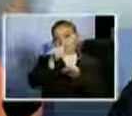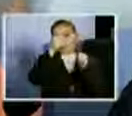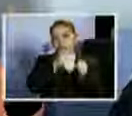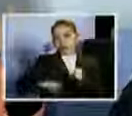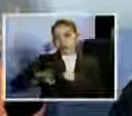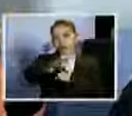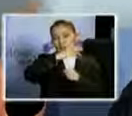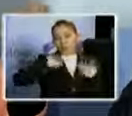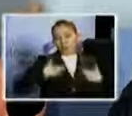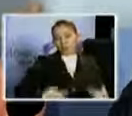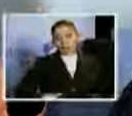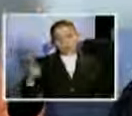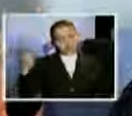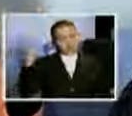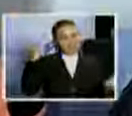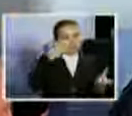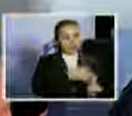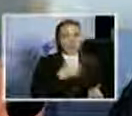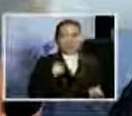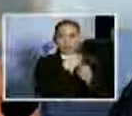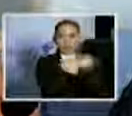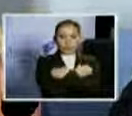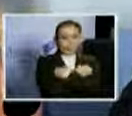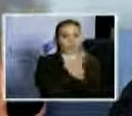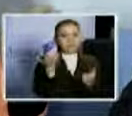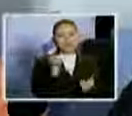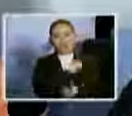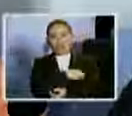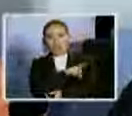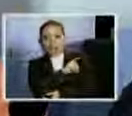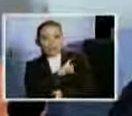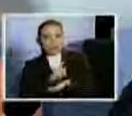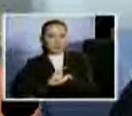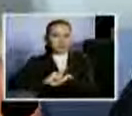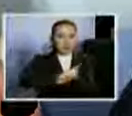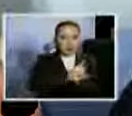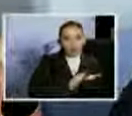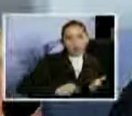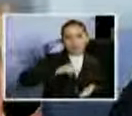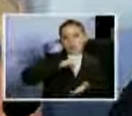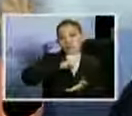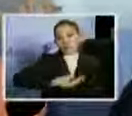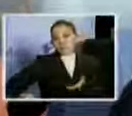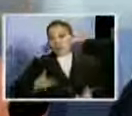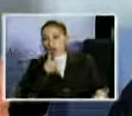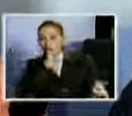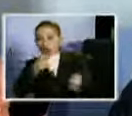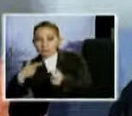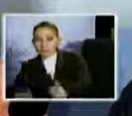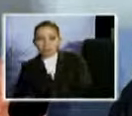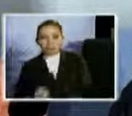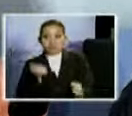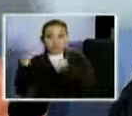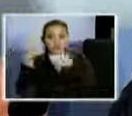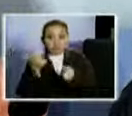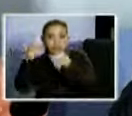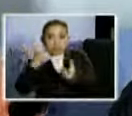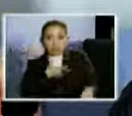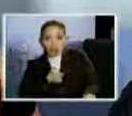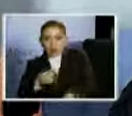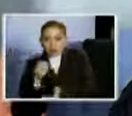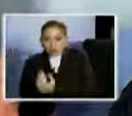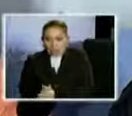seguridad humana en forma directa, desde la educación, la salud, la droga, el comercio de armas, el tráfico ilícito de